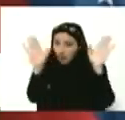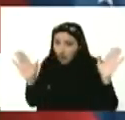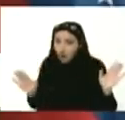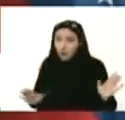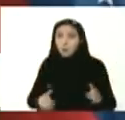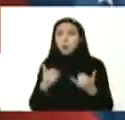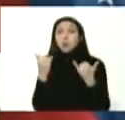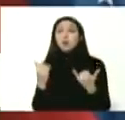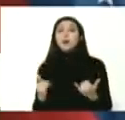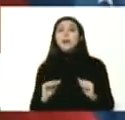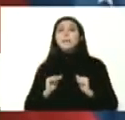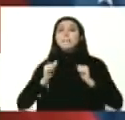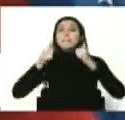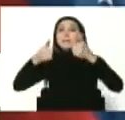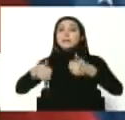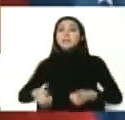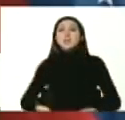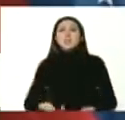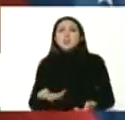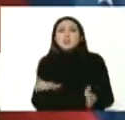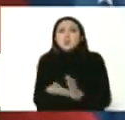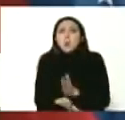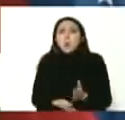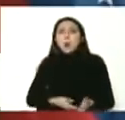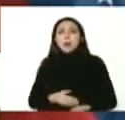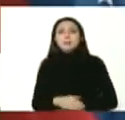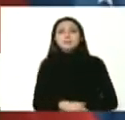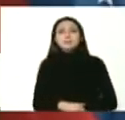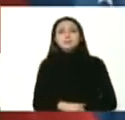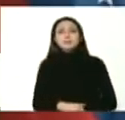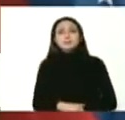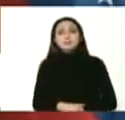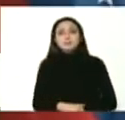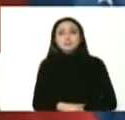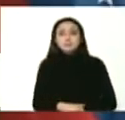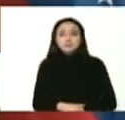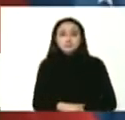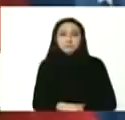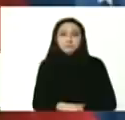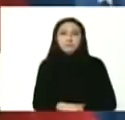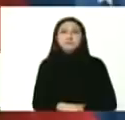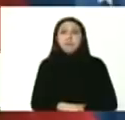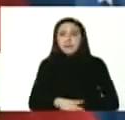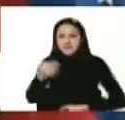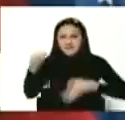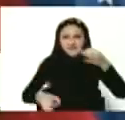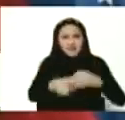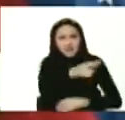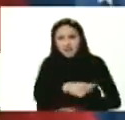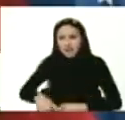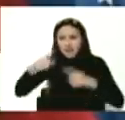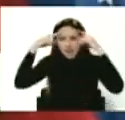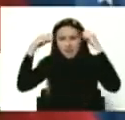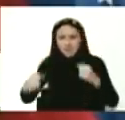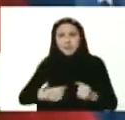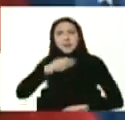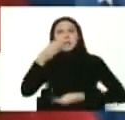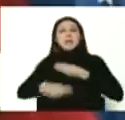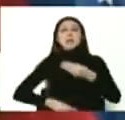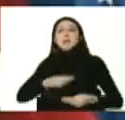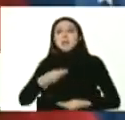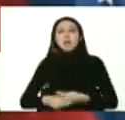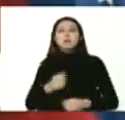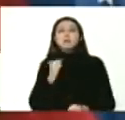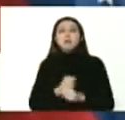el prólogo de lo que efectivamente nuestros fiscales realizaron a ese